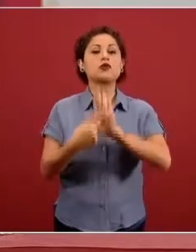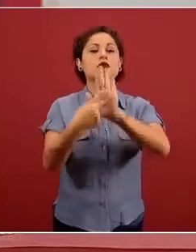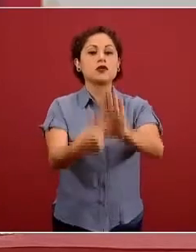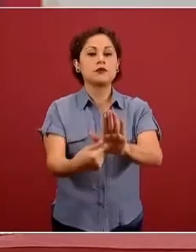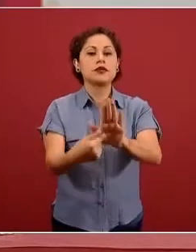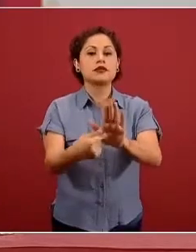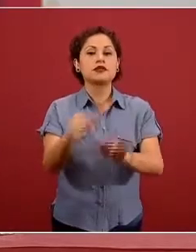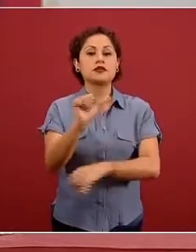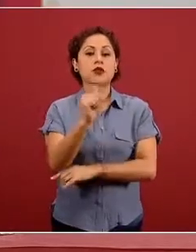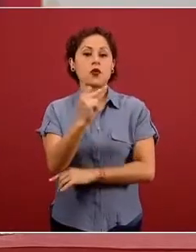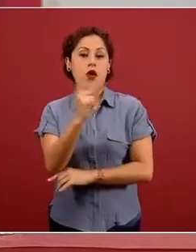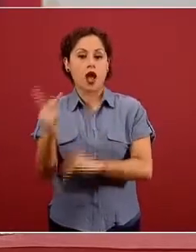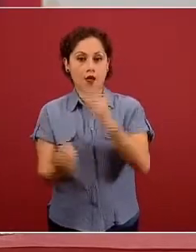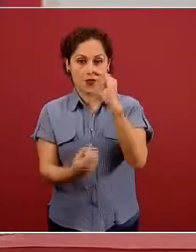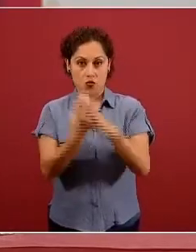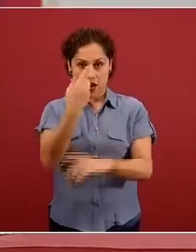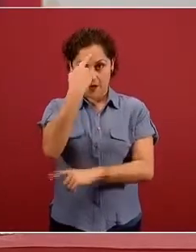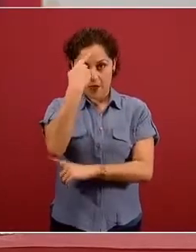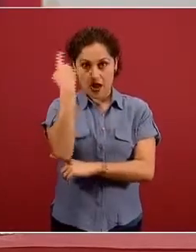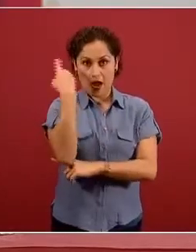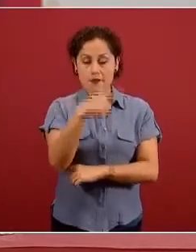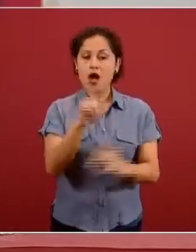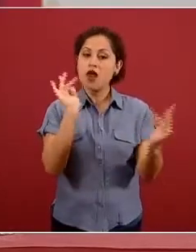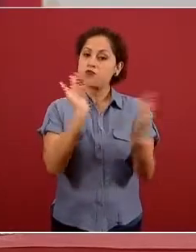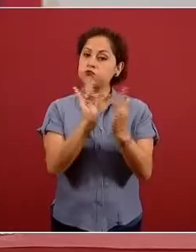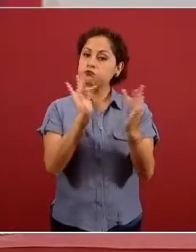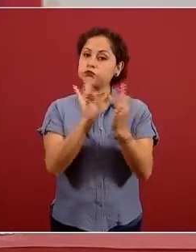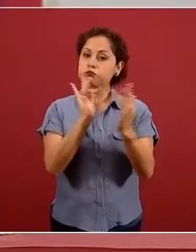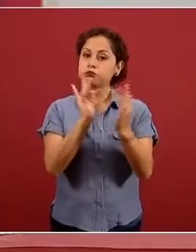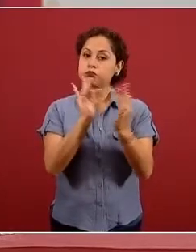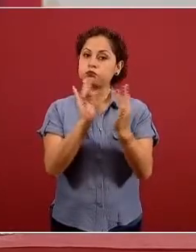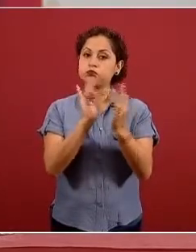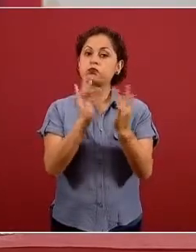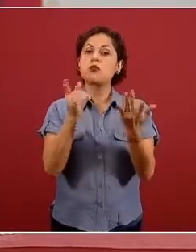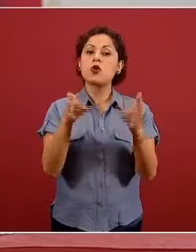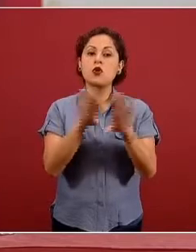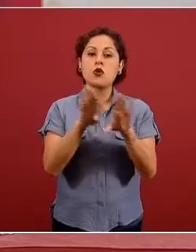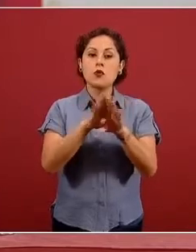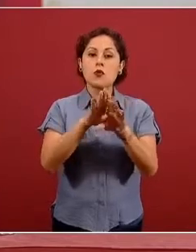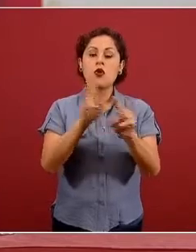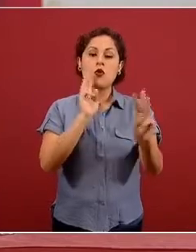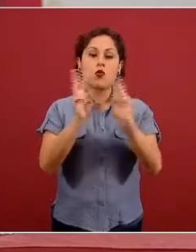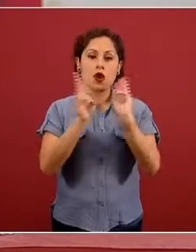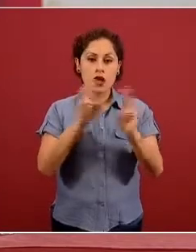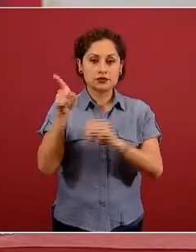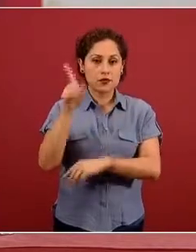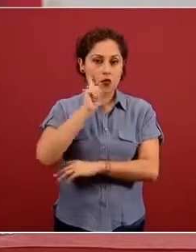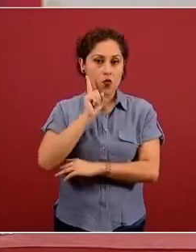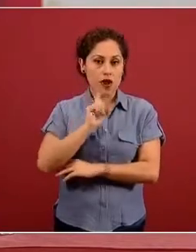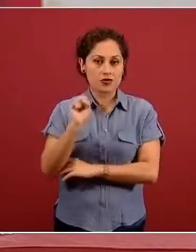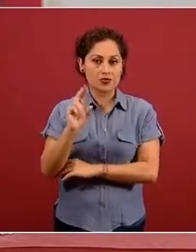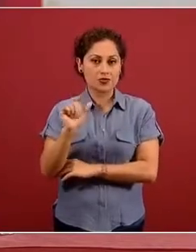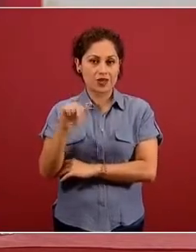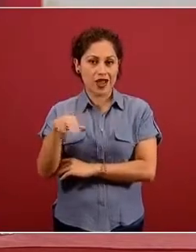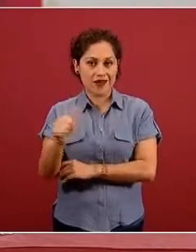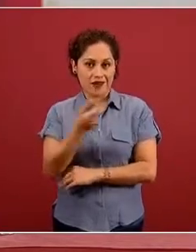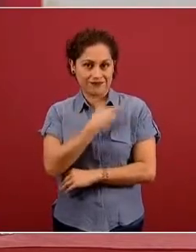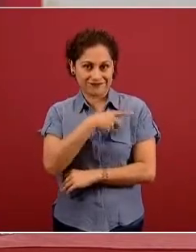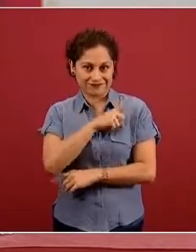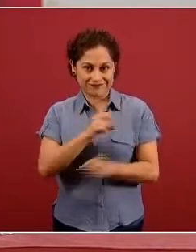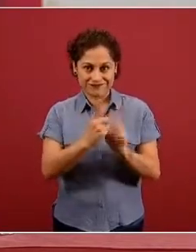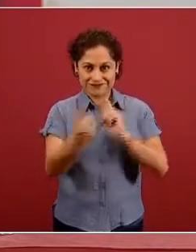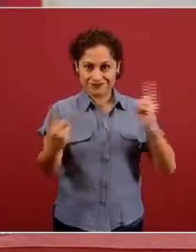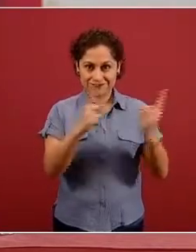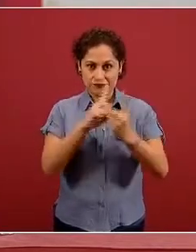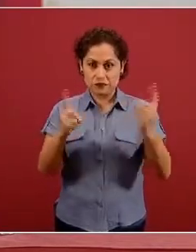aplicación de diálogo de asesoría a través de Susana Distancia y esto no es lo único, hay un repertorio muy